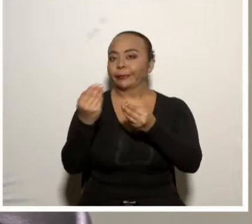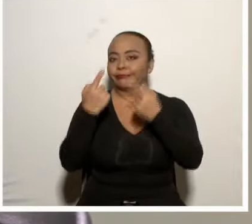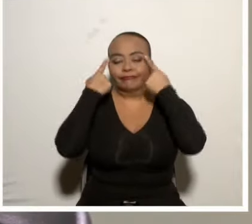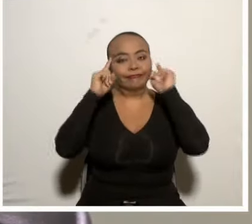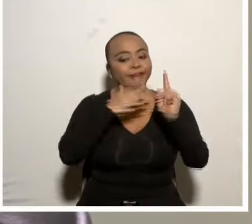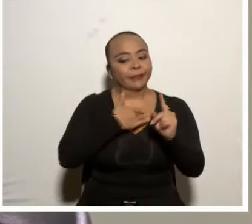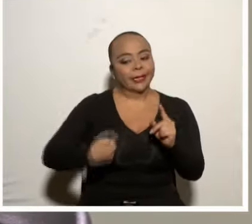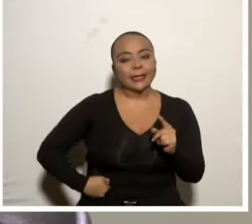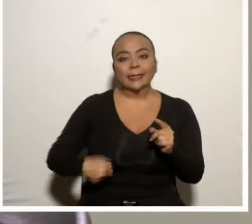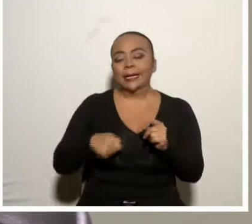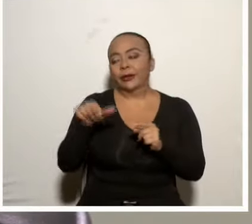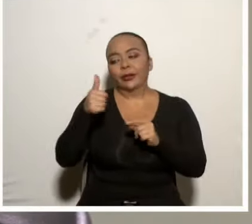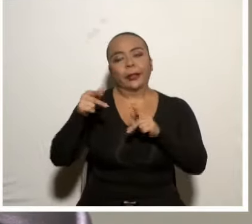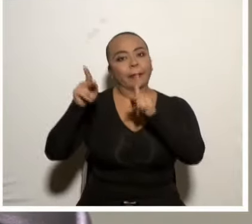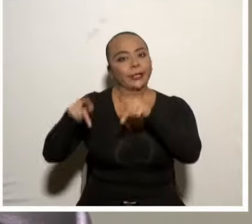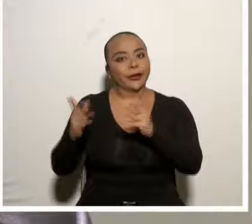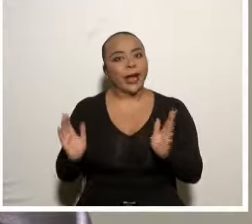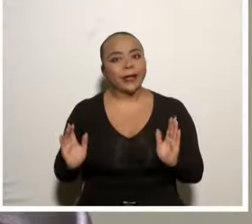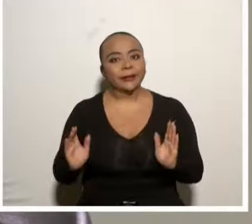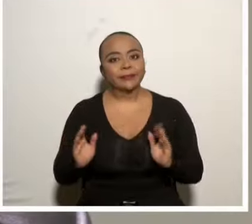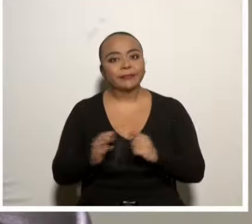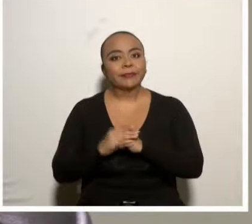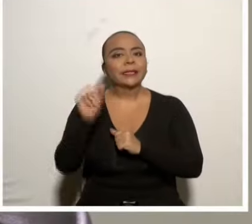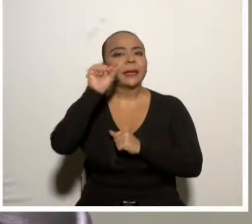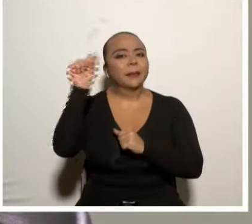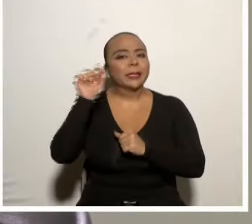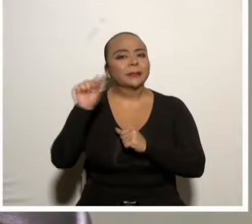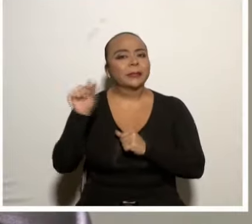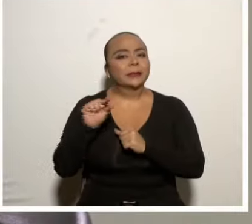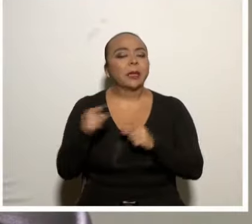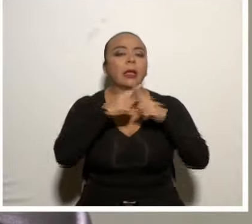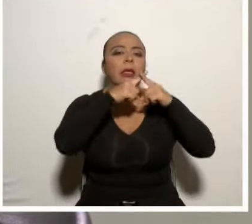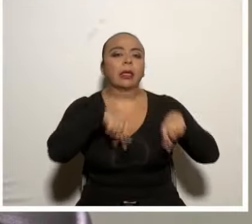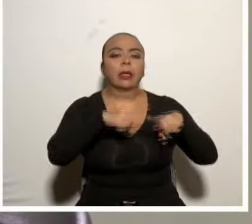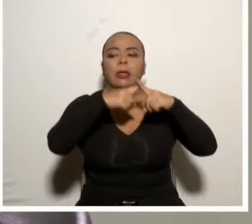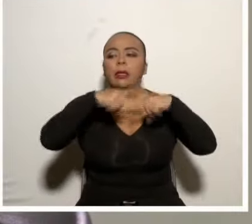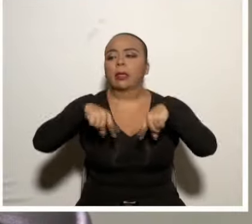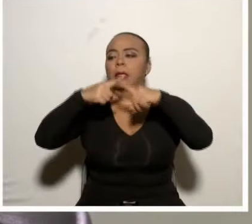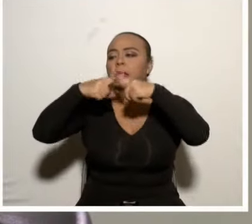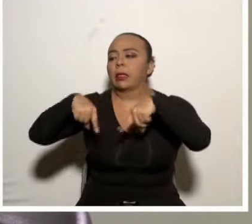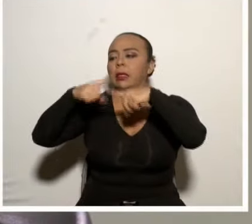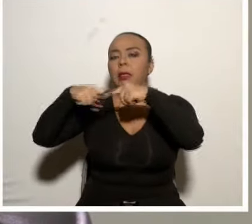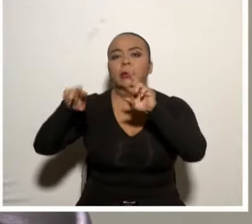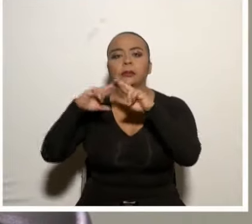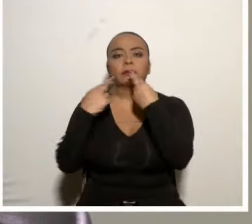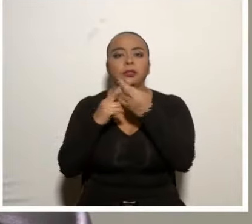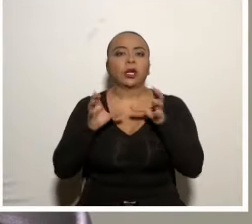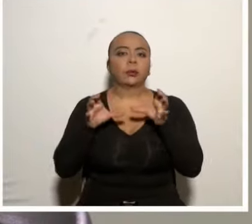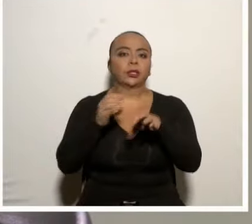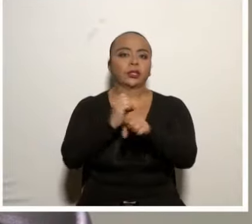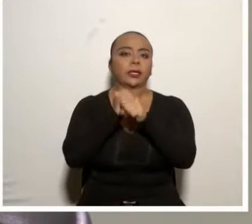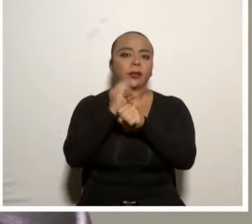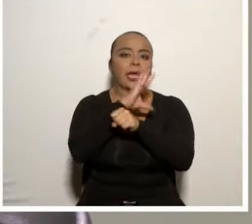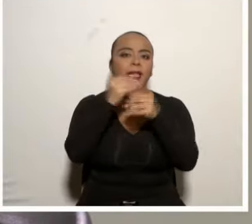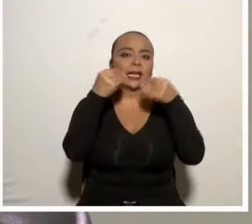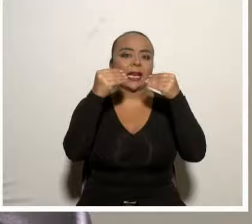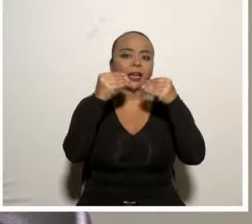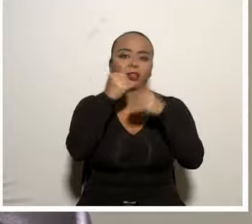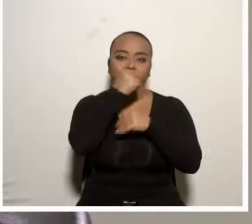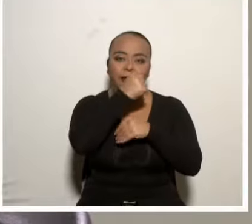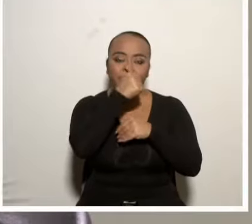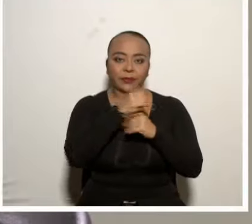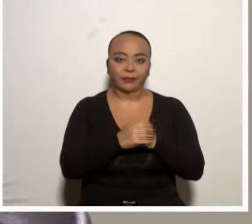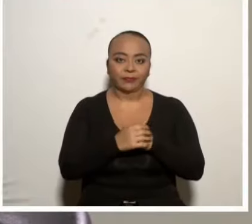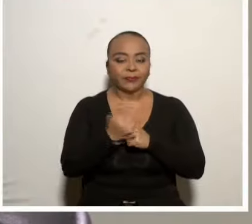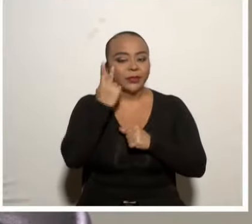lo dieron a otra persona, donde semana a semana se cancelaban las sesiones de la Comisión de Seguridad y Narcotráfico.